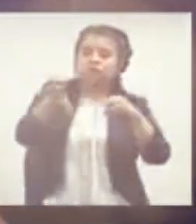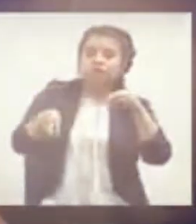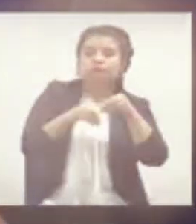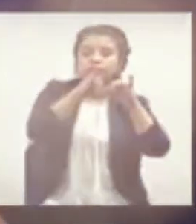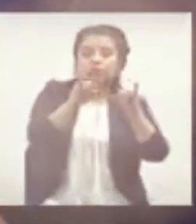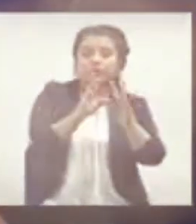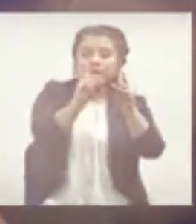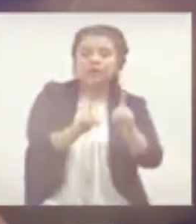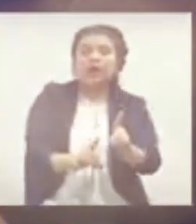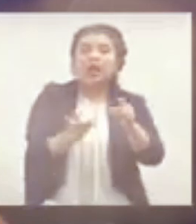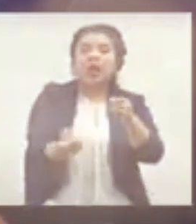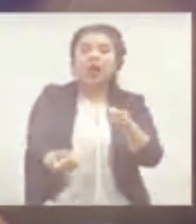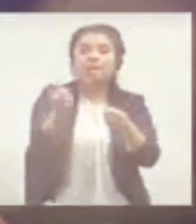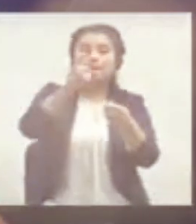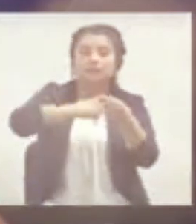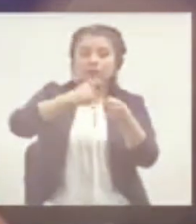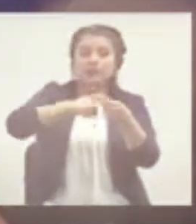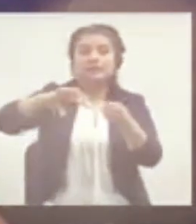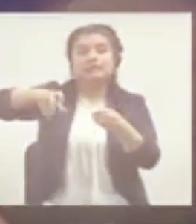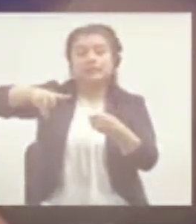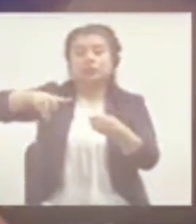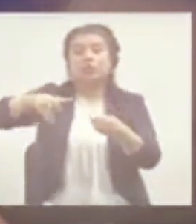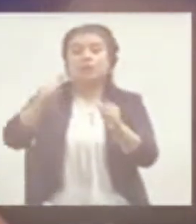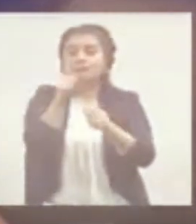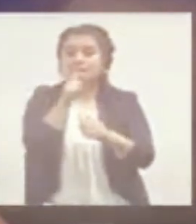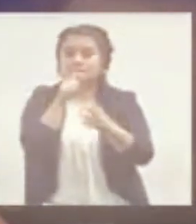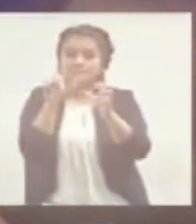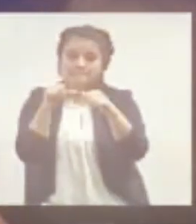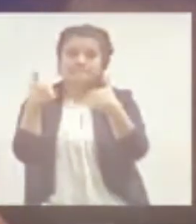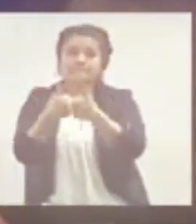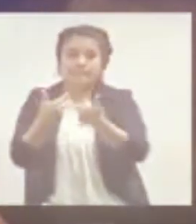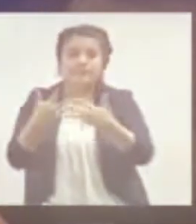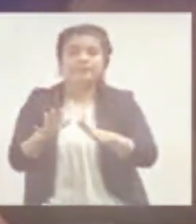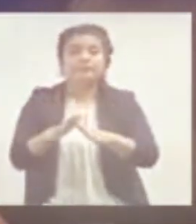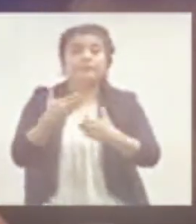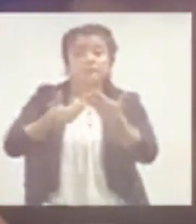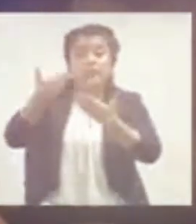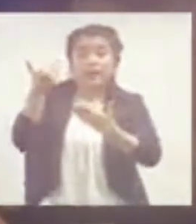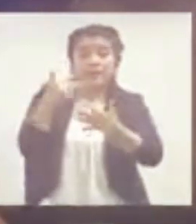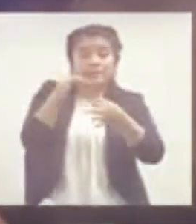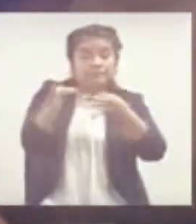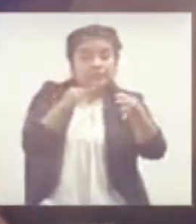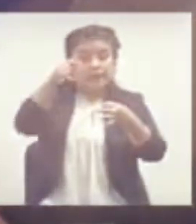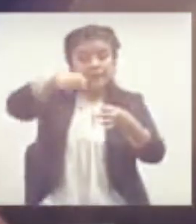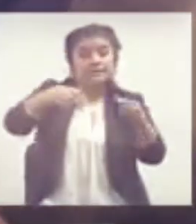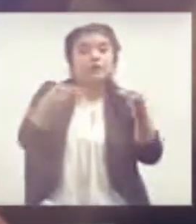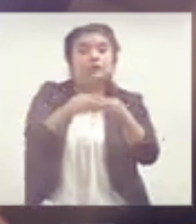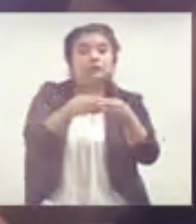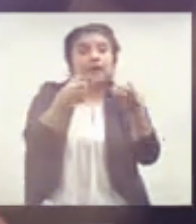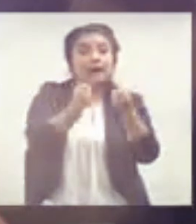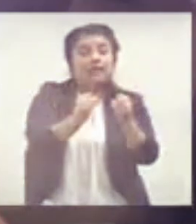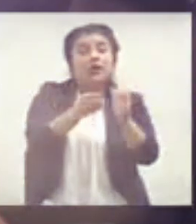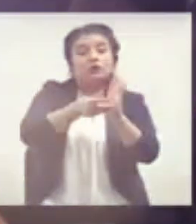directivas la participación del sector privado. Considerando lo anterior, esta comisión emite un